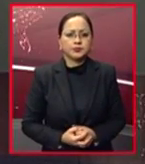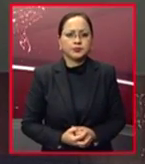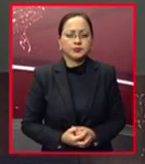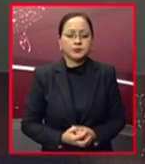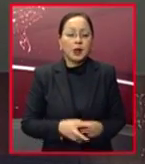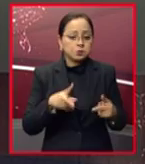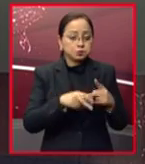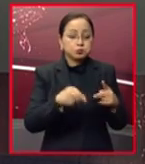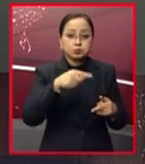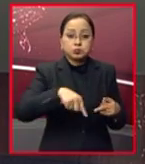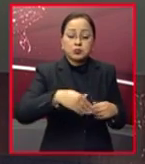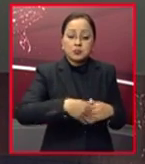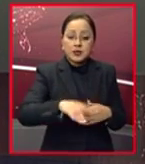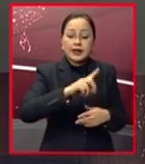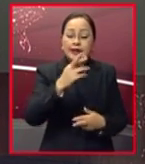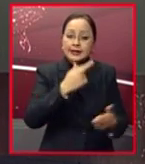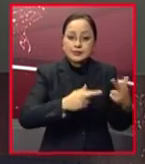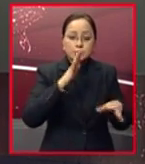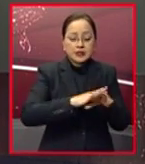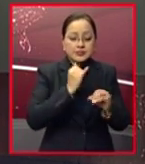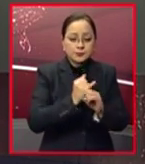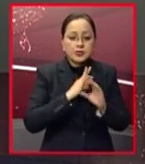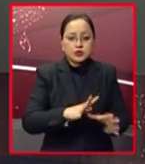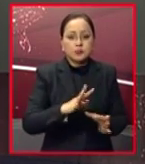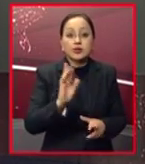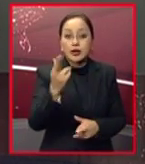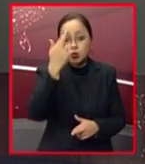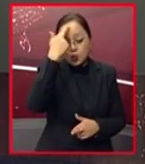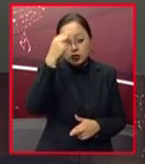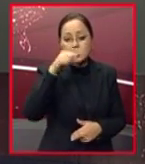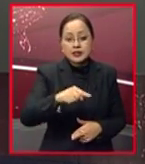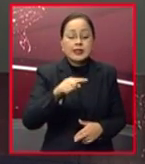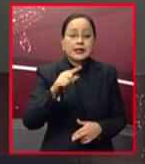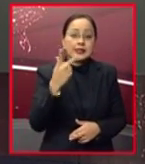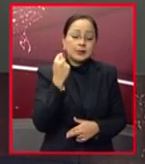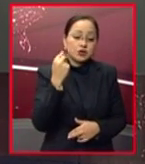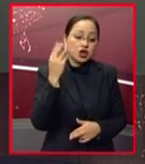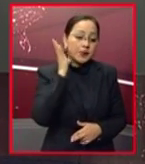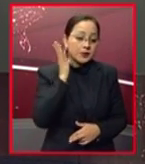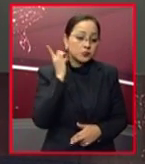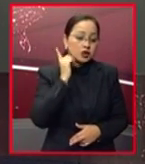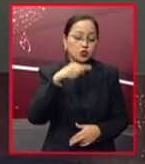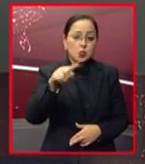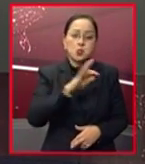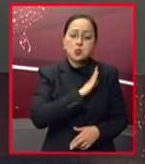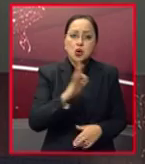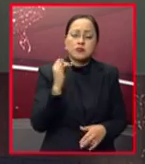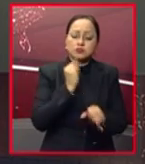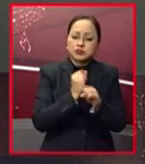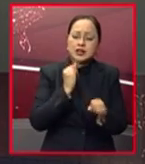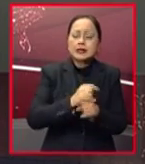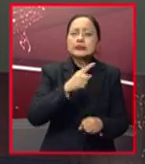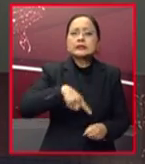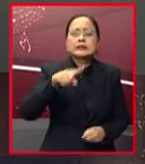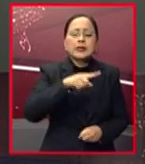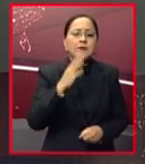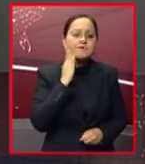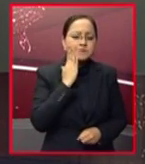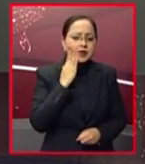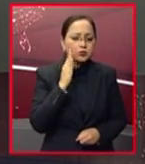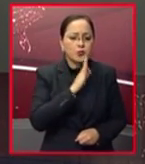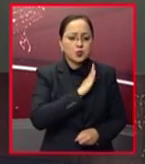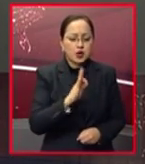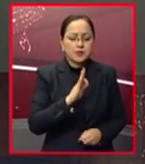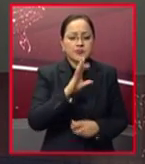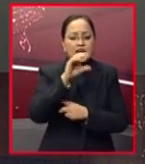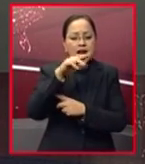Vamos a un corte y regresamos con más información. Mientras tanto, les recuerdo que el canal del Congreso está presente también en la red social más popular, Facebook. Puede encontrarnos